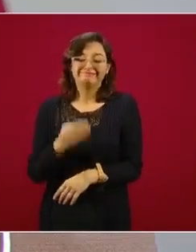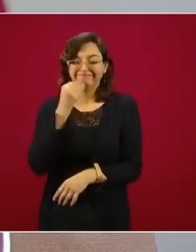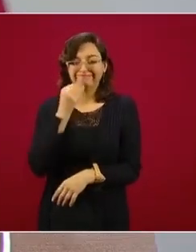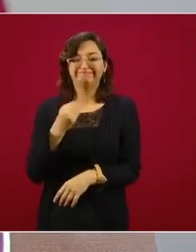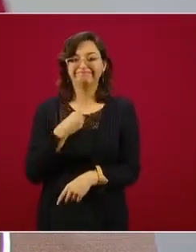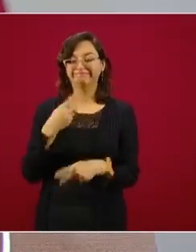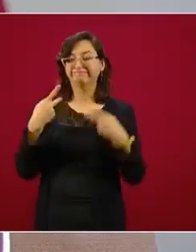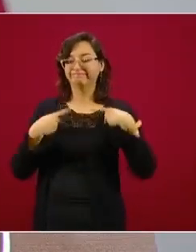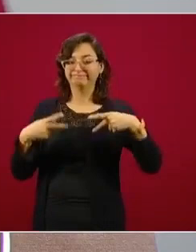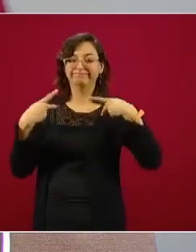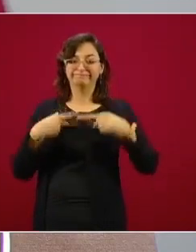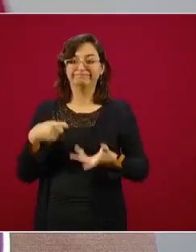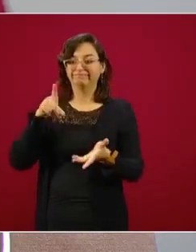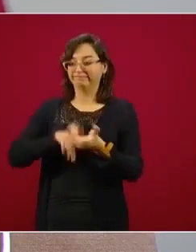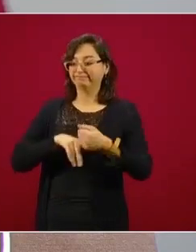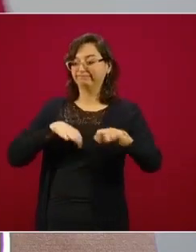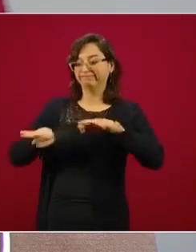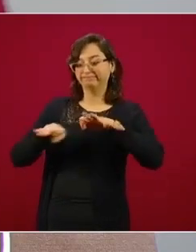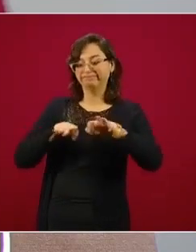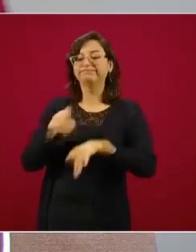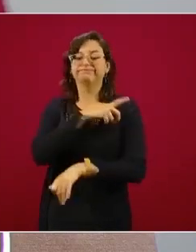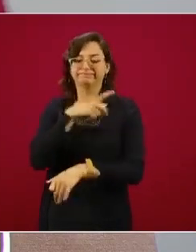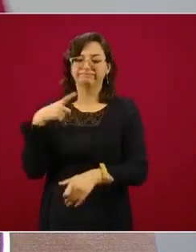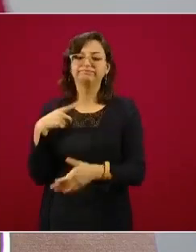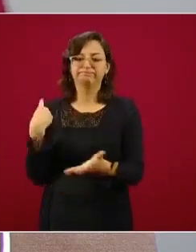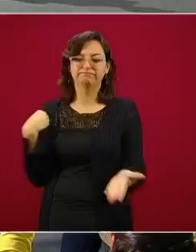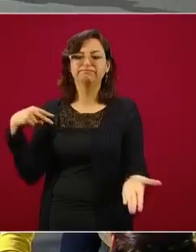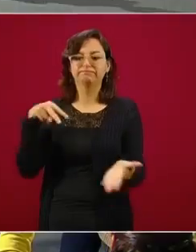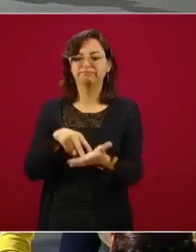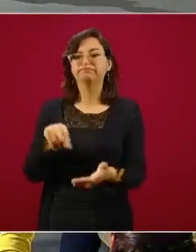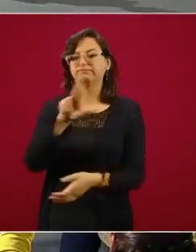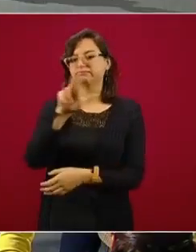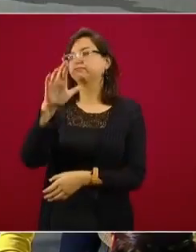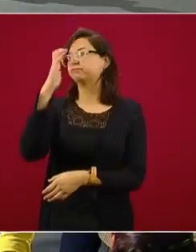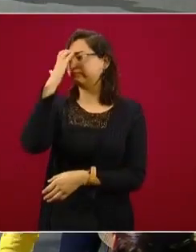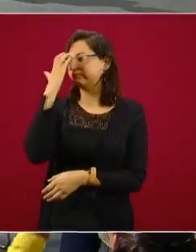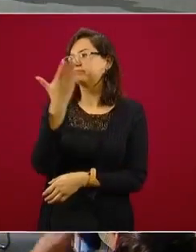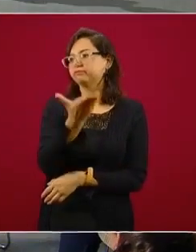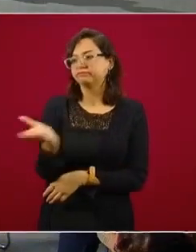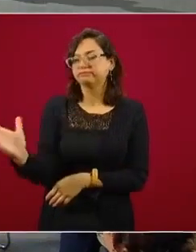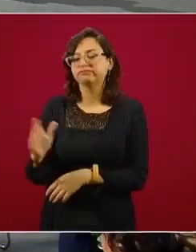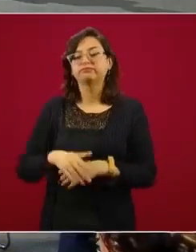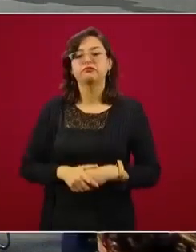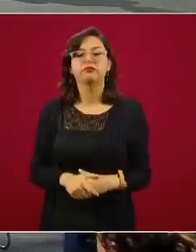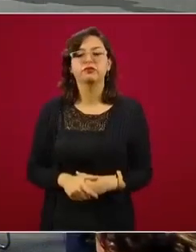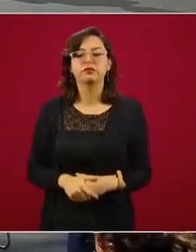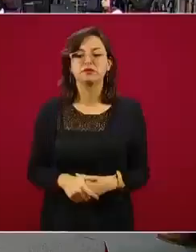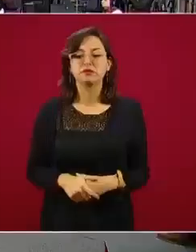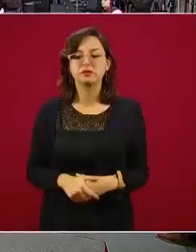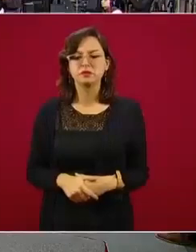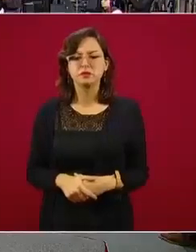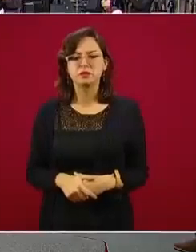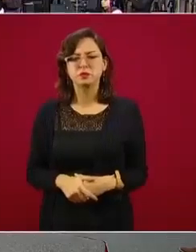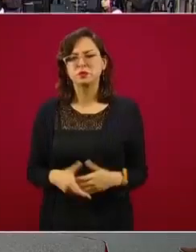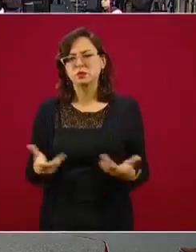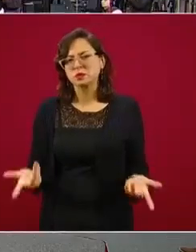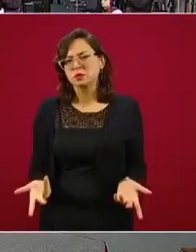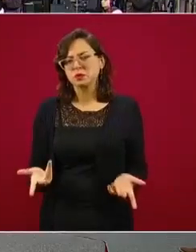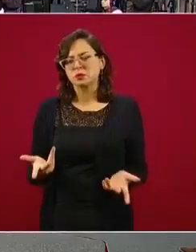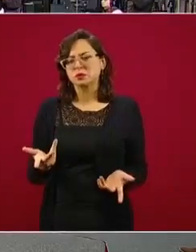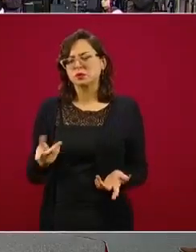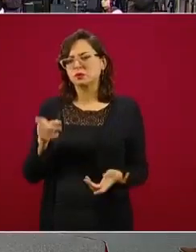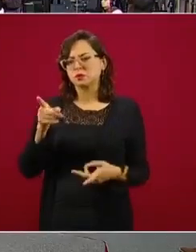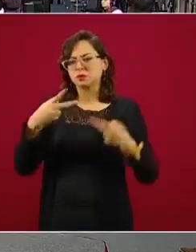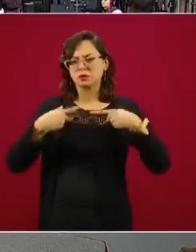para apoyar. Así que nuestro reconocimiento y todo el apoyo a los trabajadores del metro. De la plantilla del metro que está laborando en esta